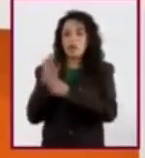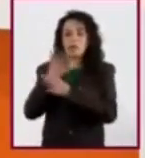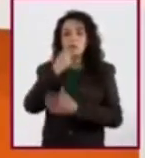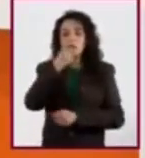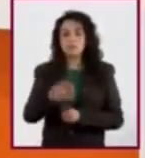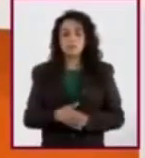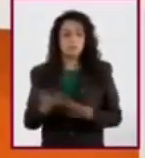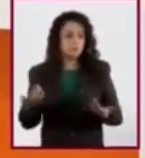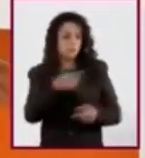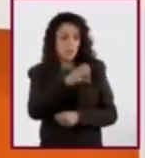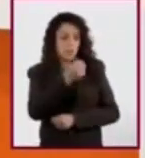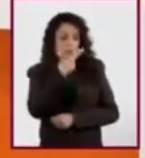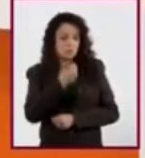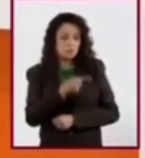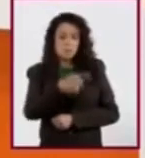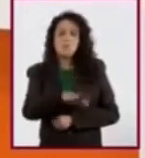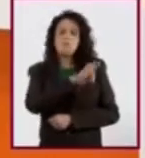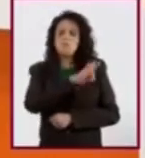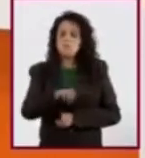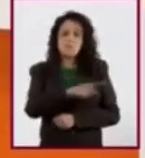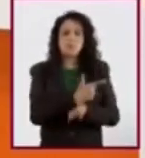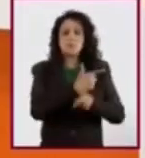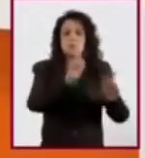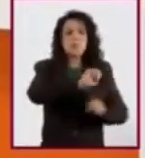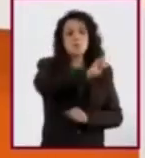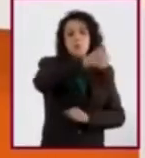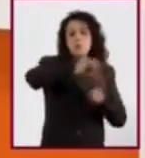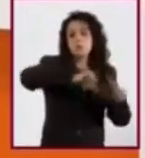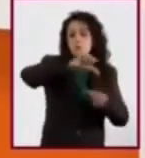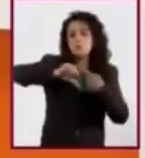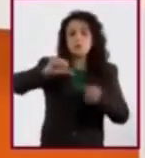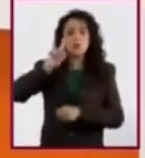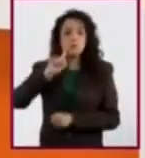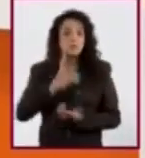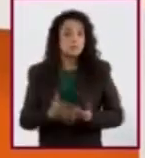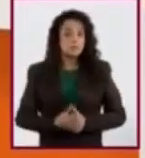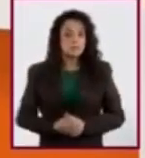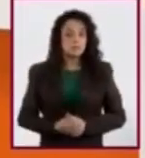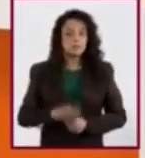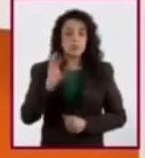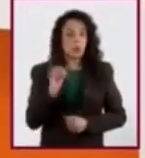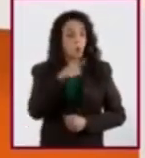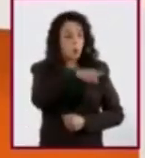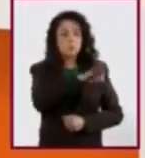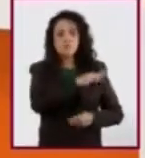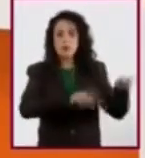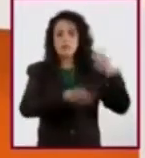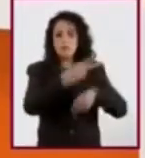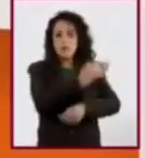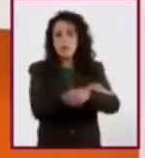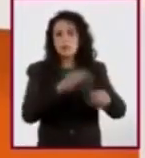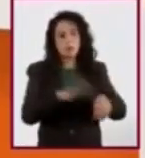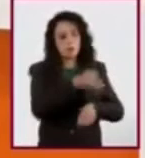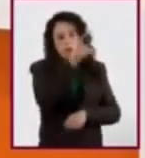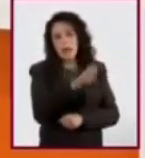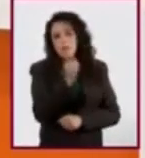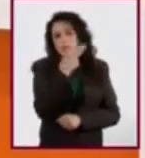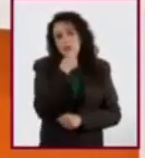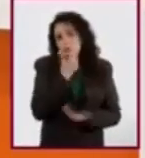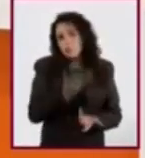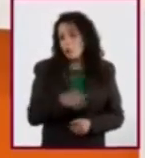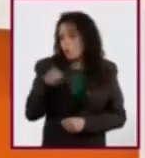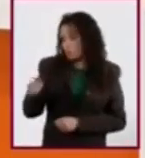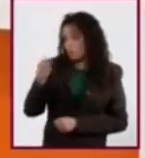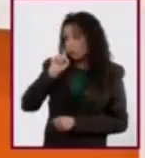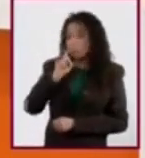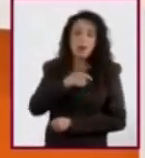hombre, tiene derecho a tener otras parejas. Tu hermano puede llegar tarde porque es hombre. Tú, por ser mujer, debes